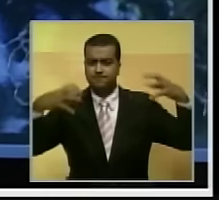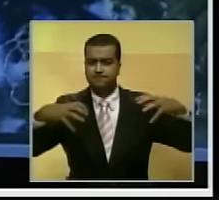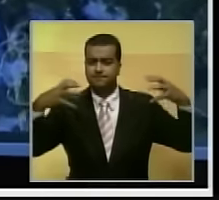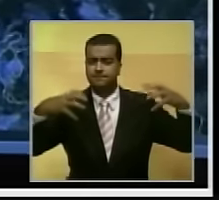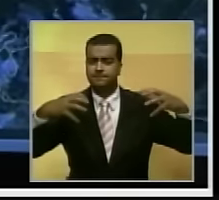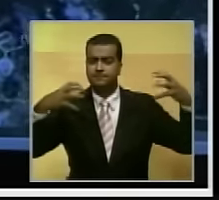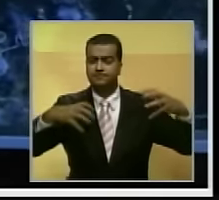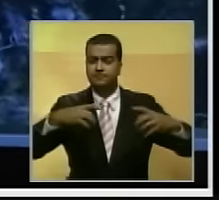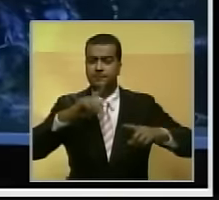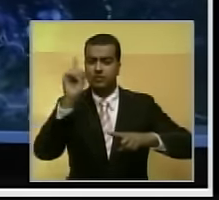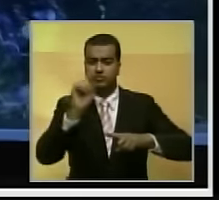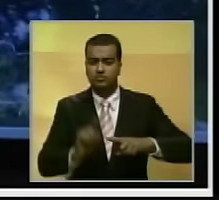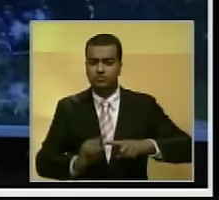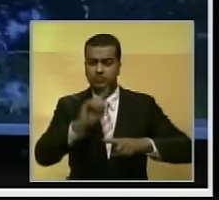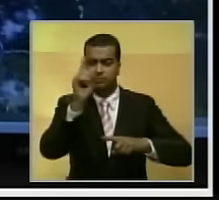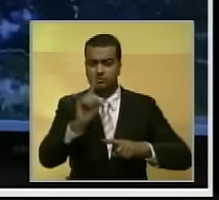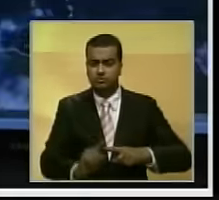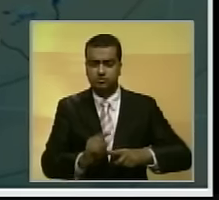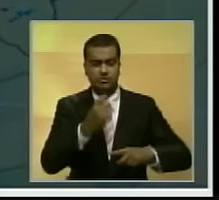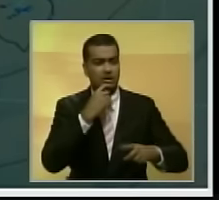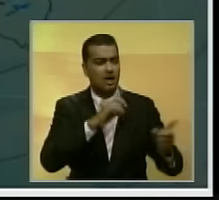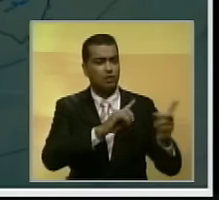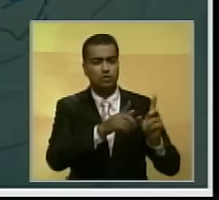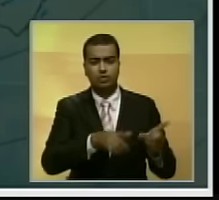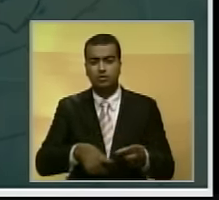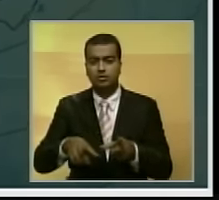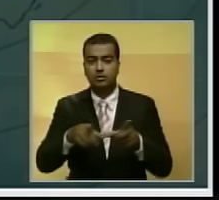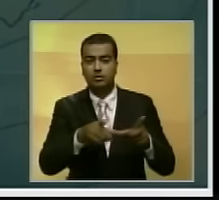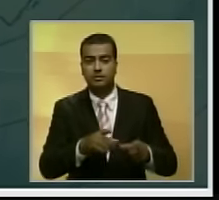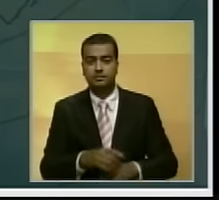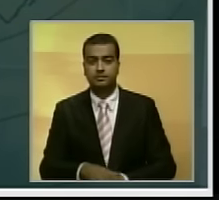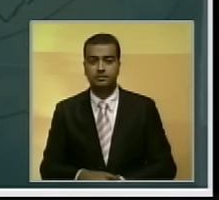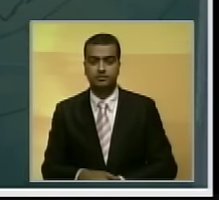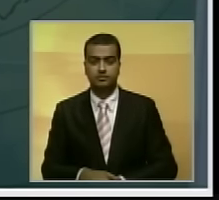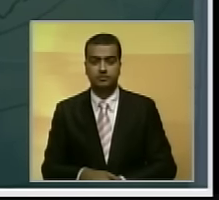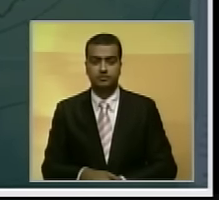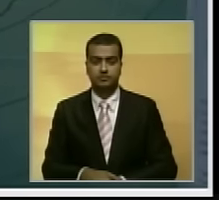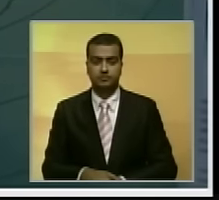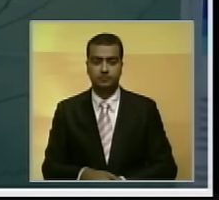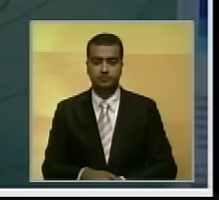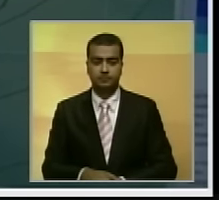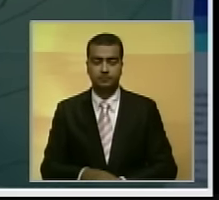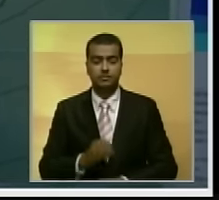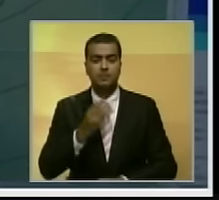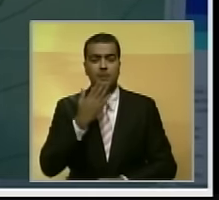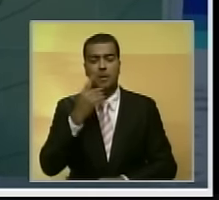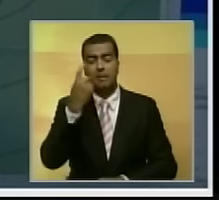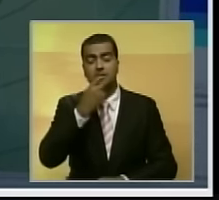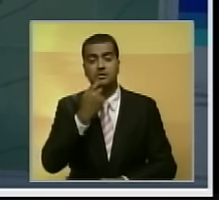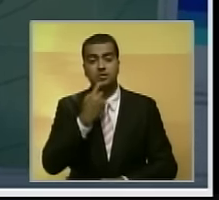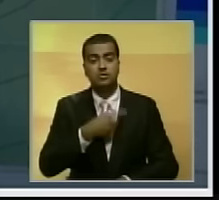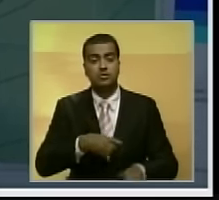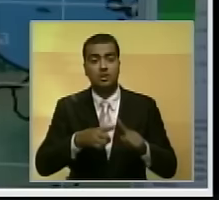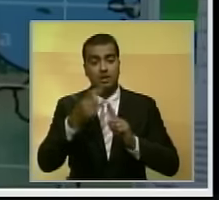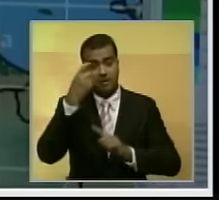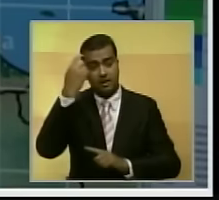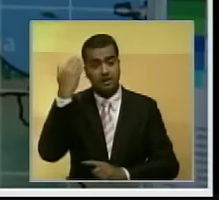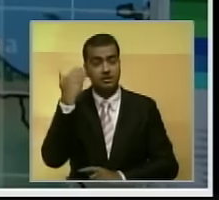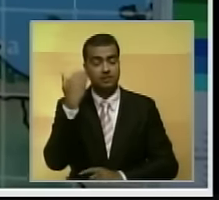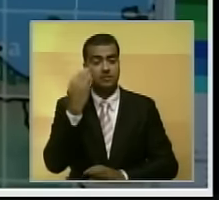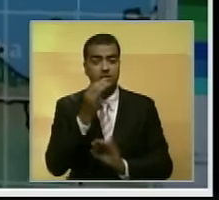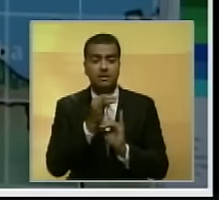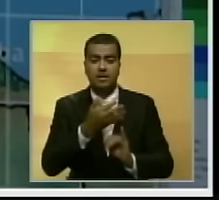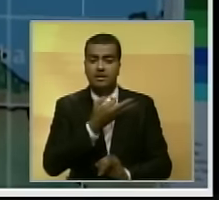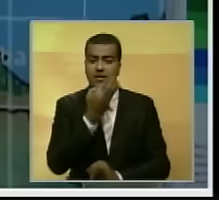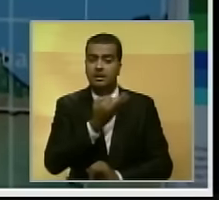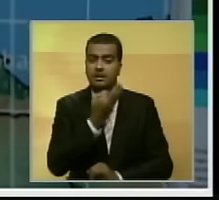carácter tormentosas de tipo aislada en toda la zona norte del país. Algo como similar a lo que pasó el día de ayer, que a finales de